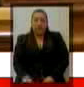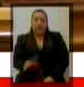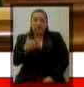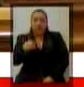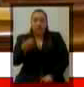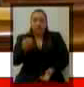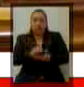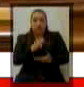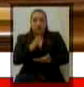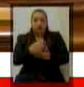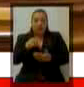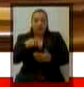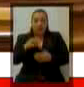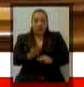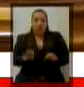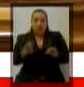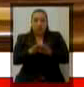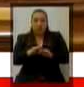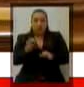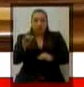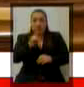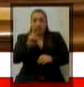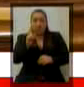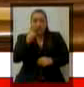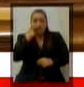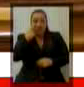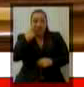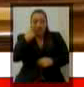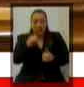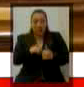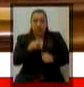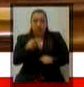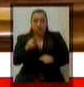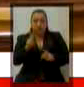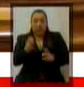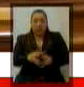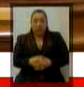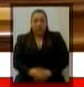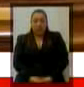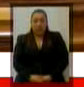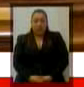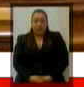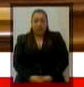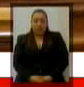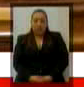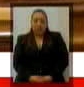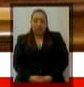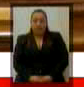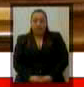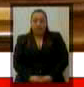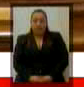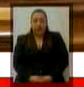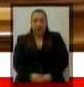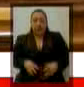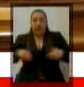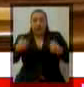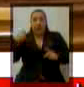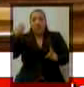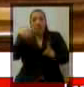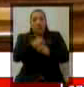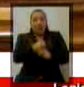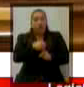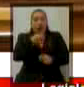social importante y no se conoce, por lo menos, de simios que se coman al otro simio, que maten al